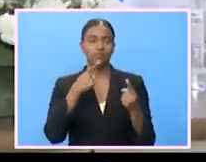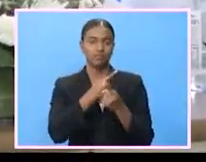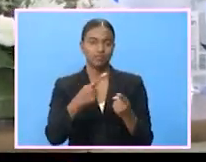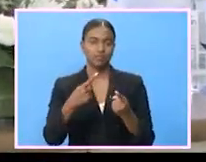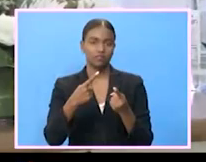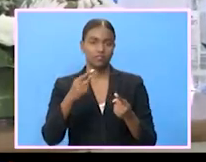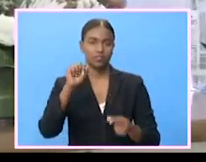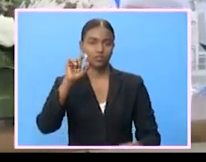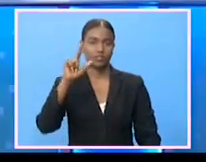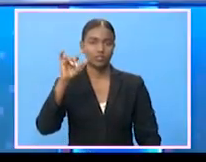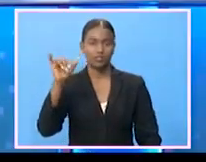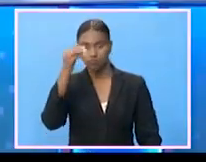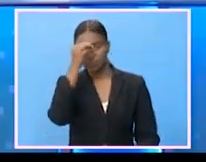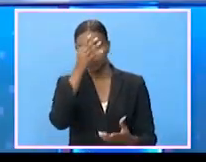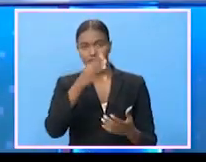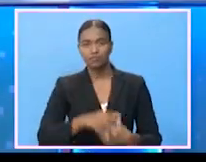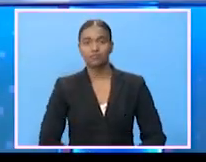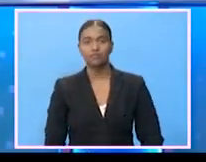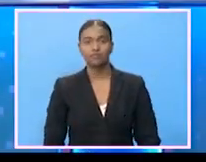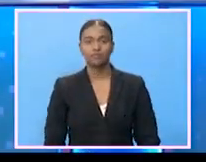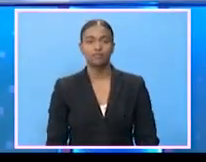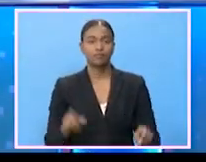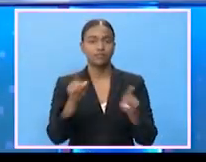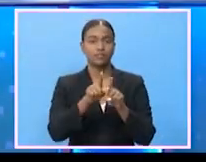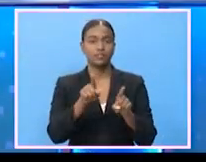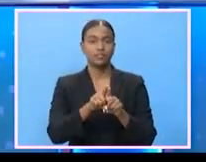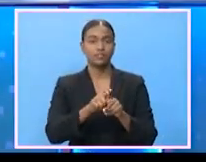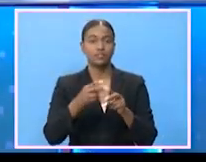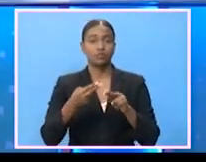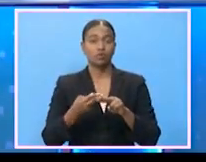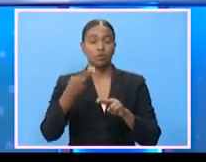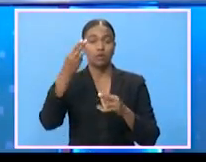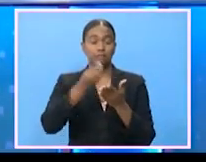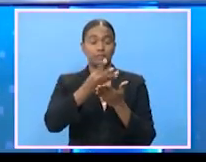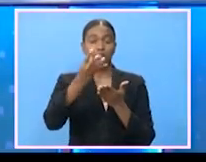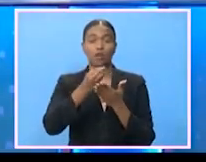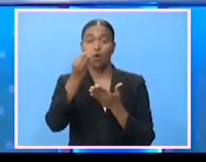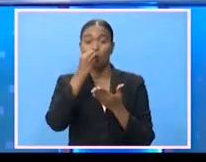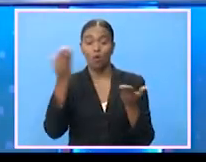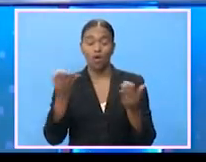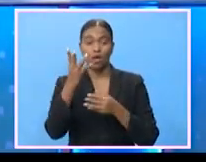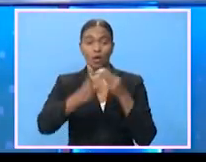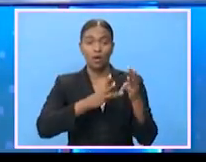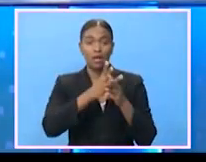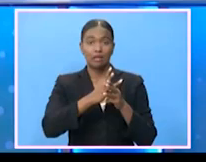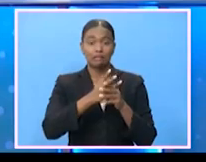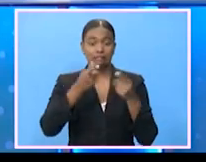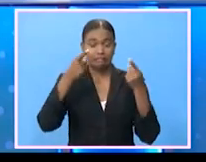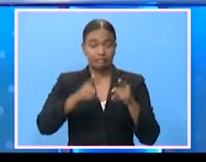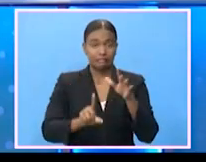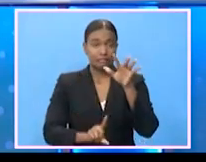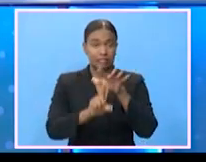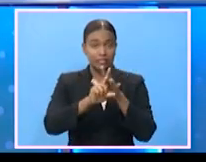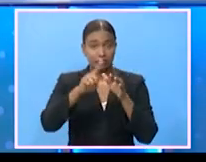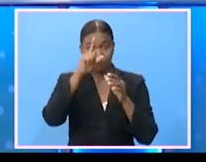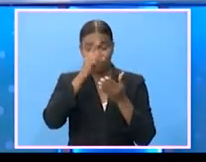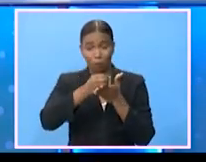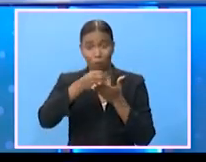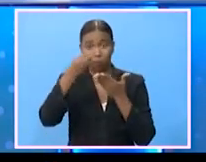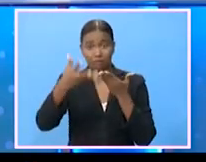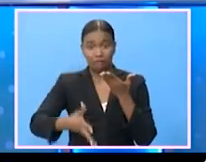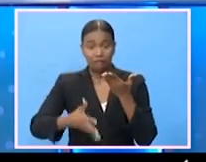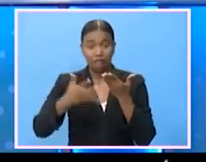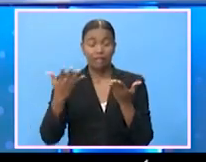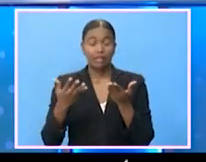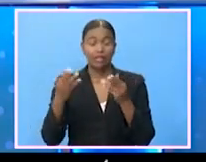Noticias, Solange Soto. En tanto, los elevados precios de los alimentos en el mundo, provocado por supuesto por los costos de